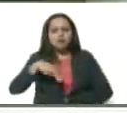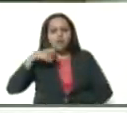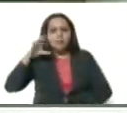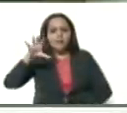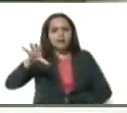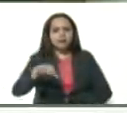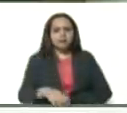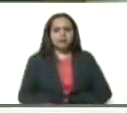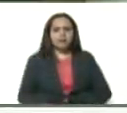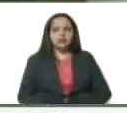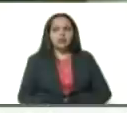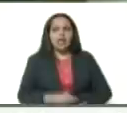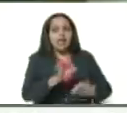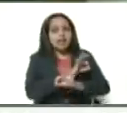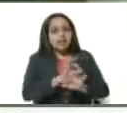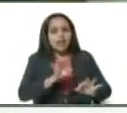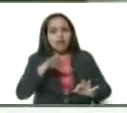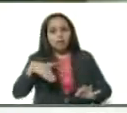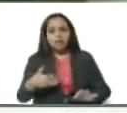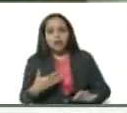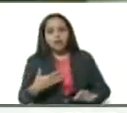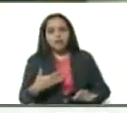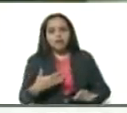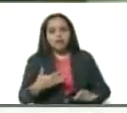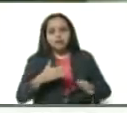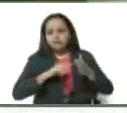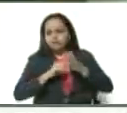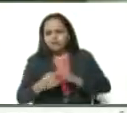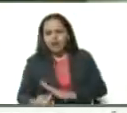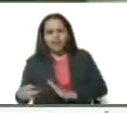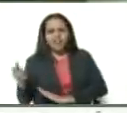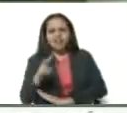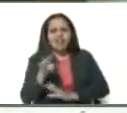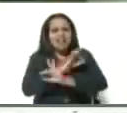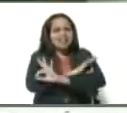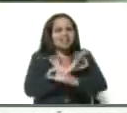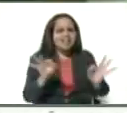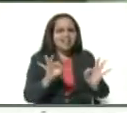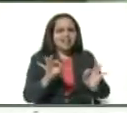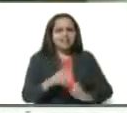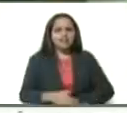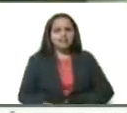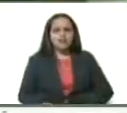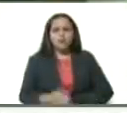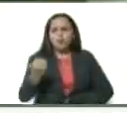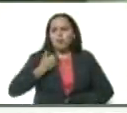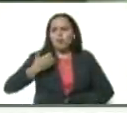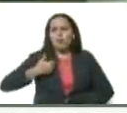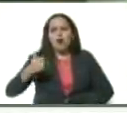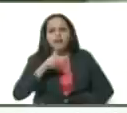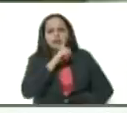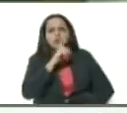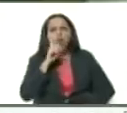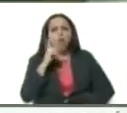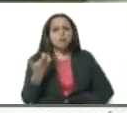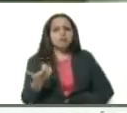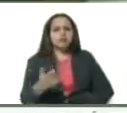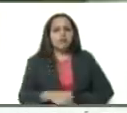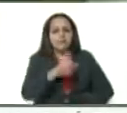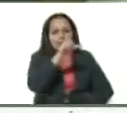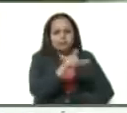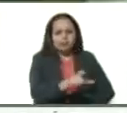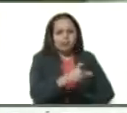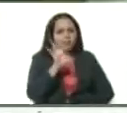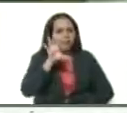patria. Nada ni nadie pondrá con Venezuela. Nada ni nadie. Llámese como se llame. Y